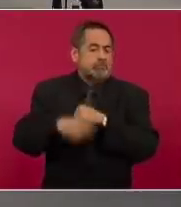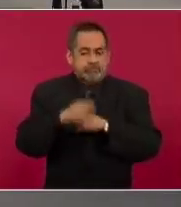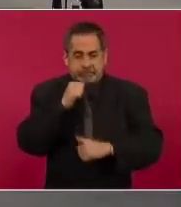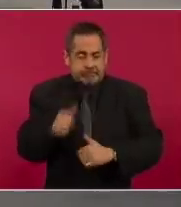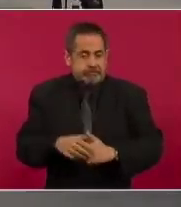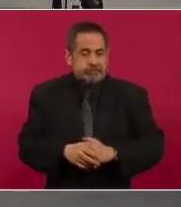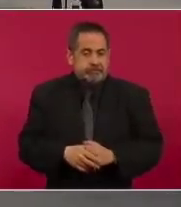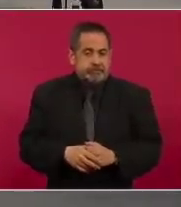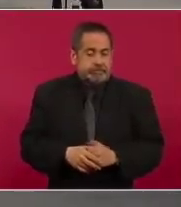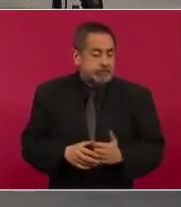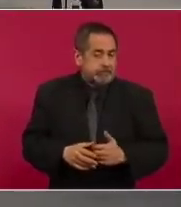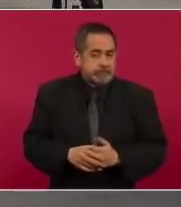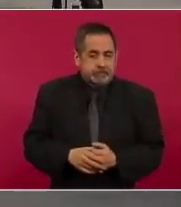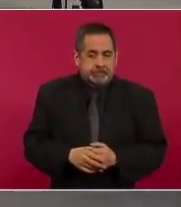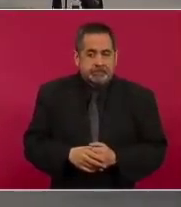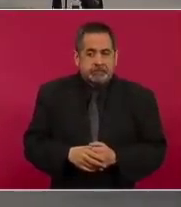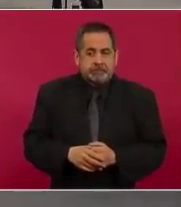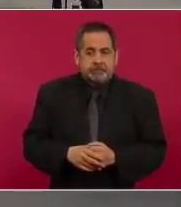su oficio